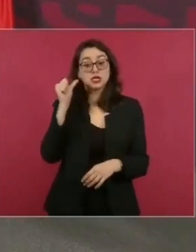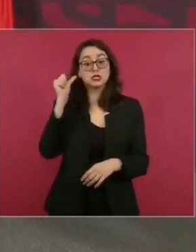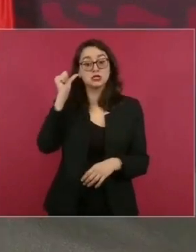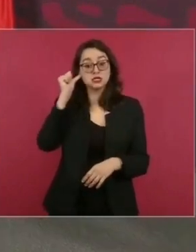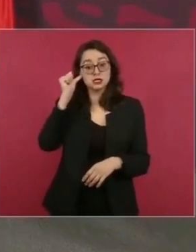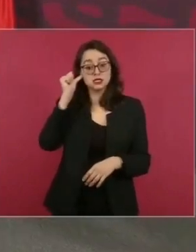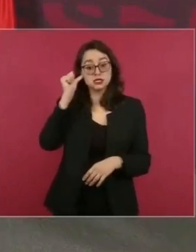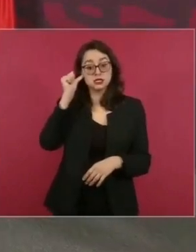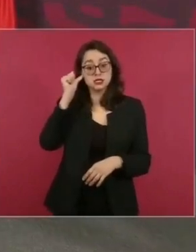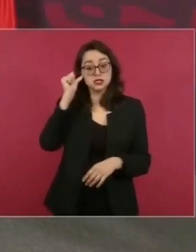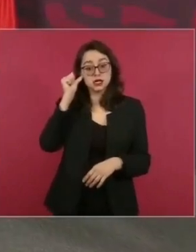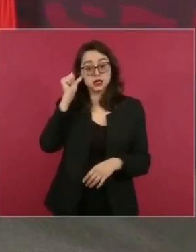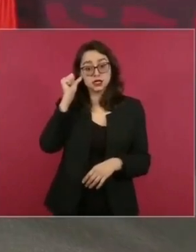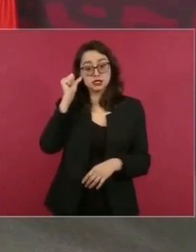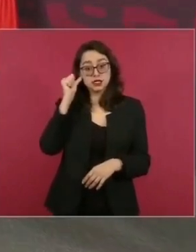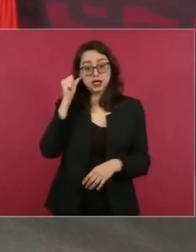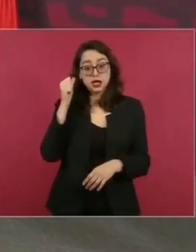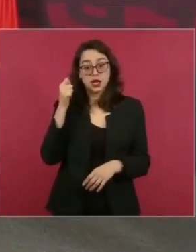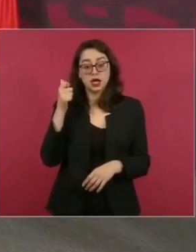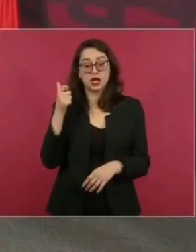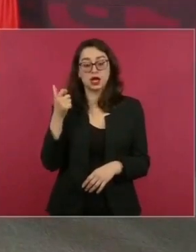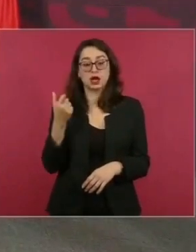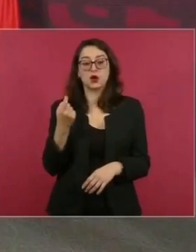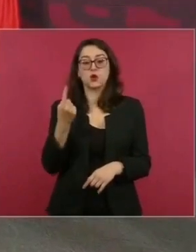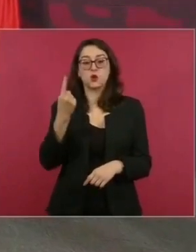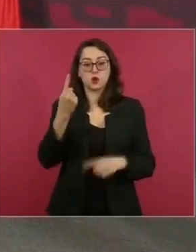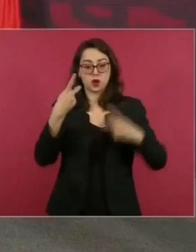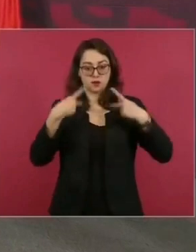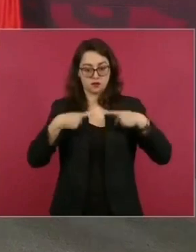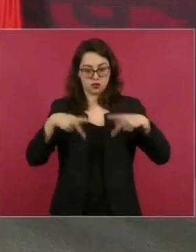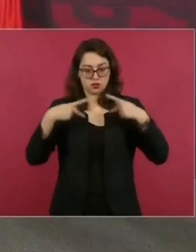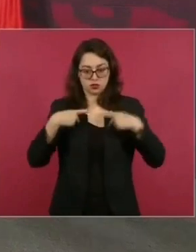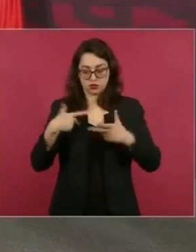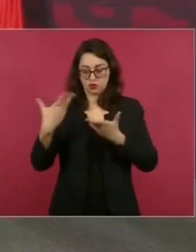pasaban a ser senadores. Lo voy a decir